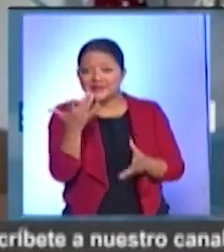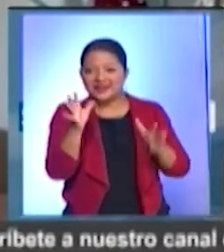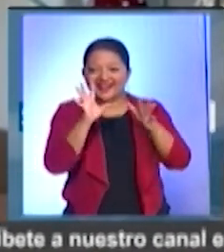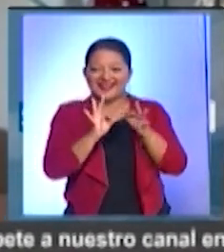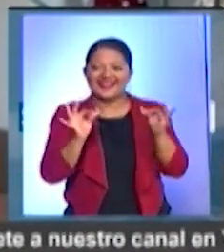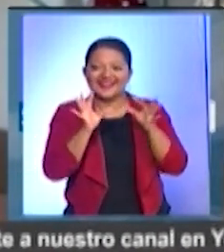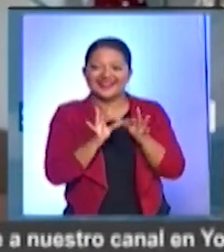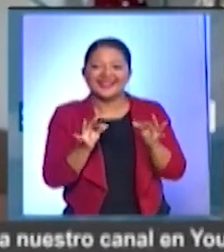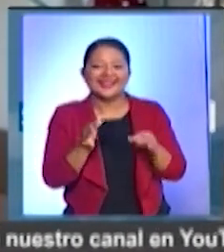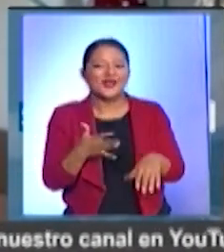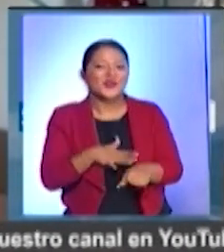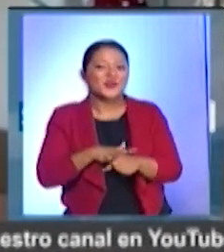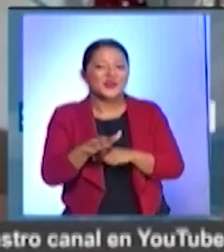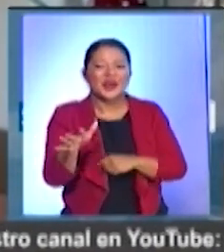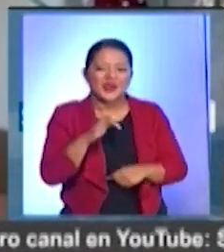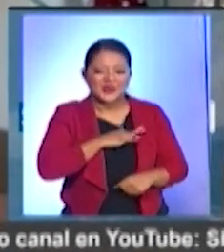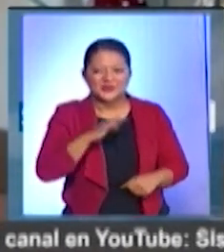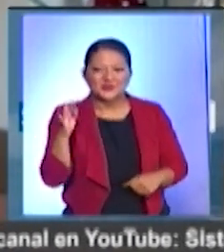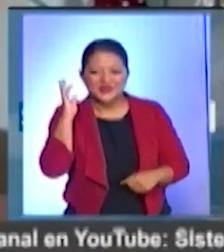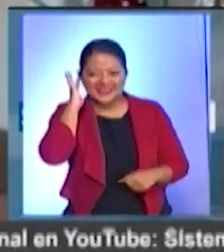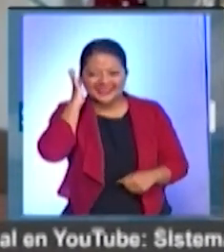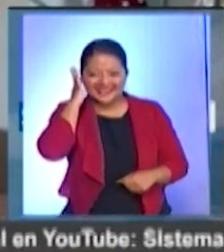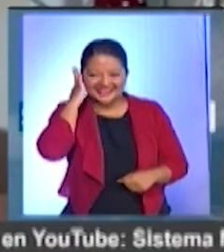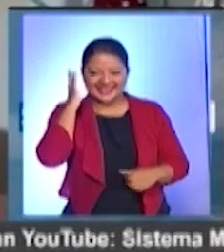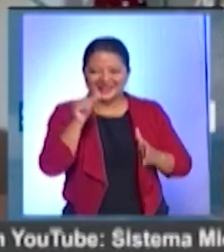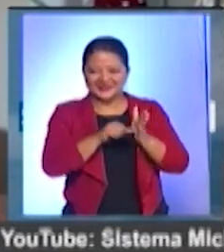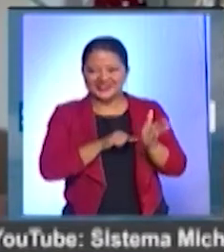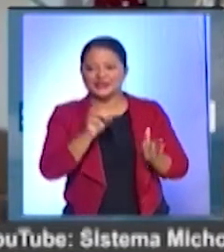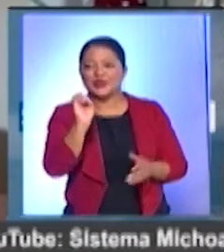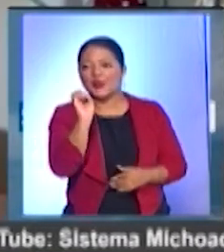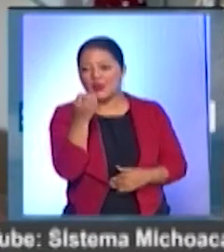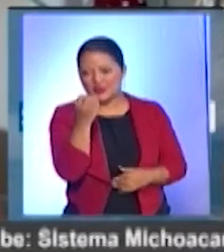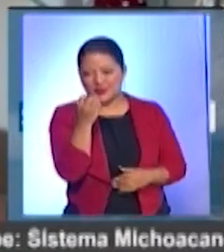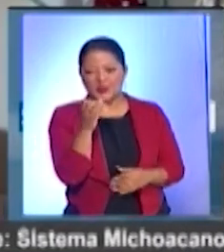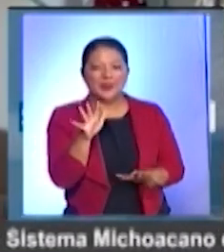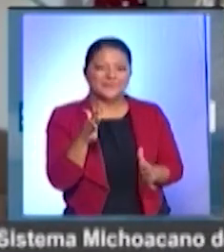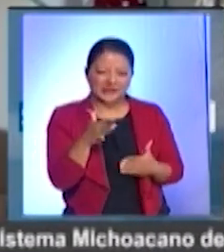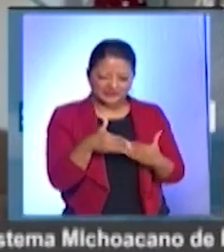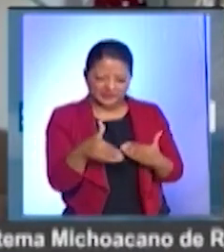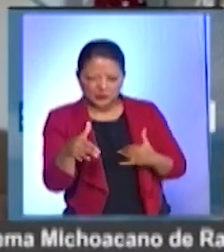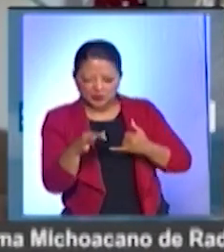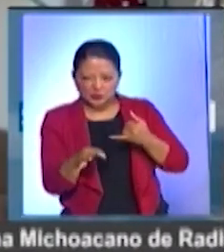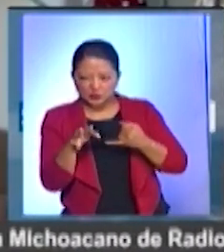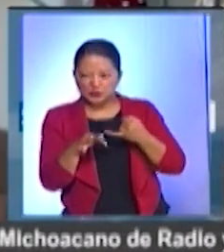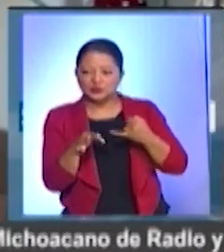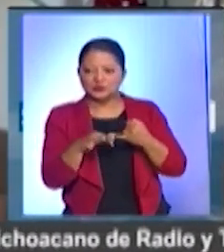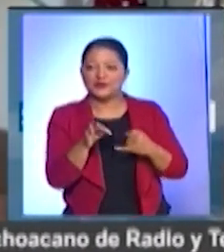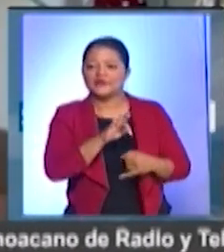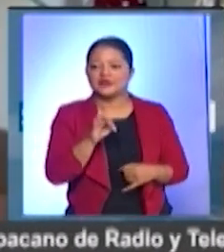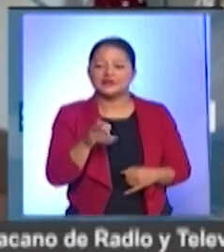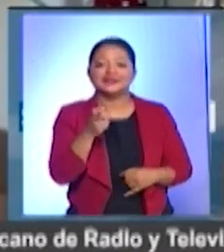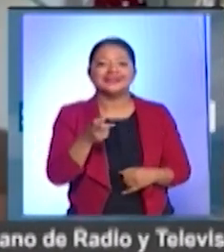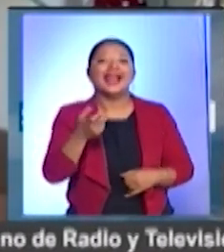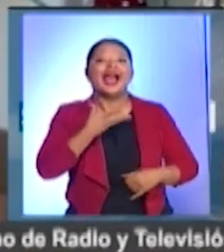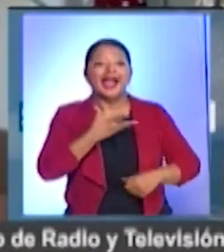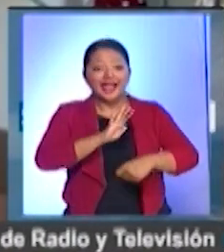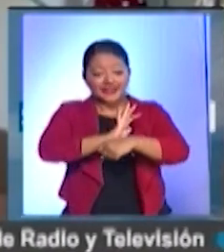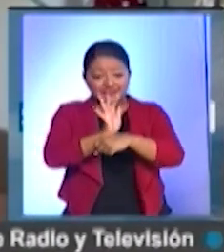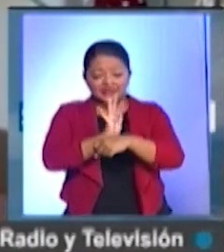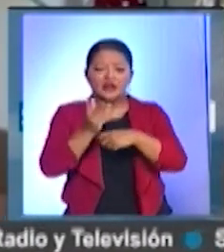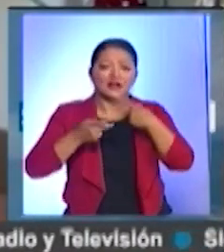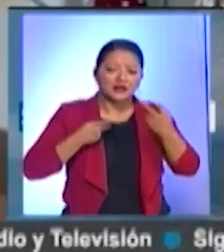de lo que podríamos disfrutar a finales del mes de octubre por otra parte continúa el programa de cine comentado